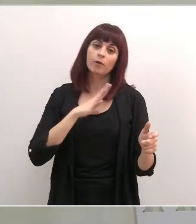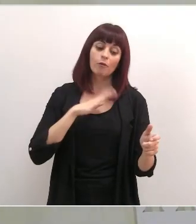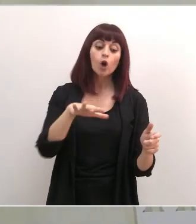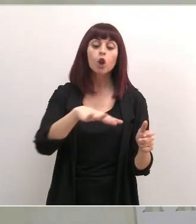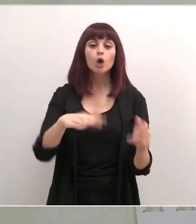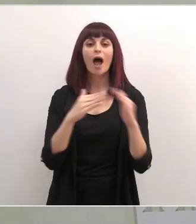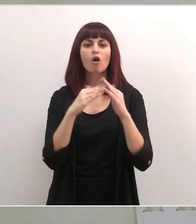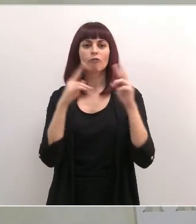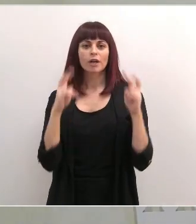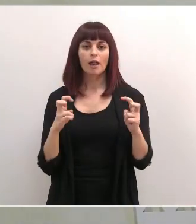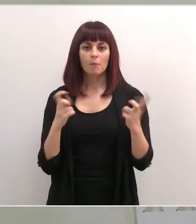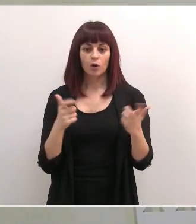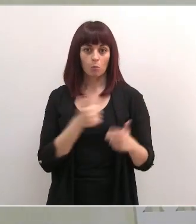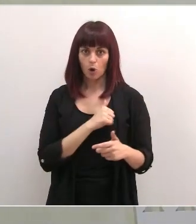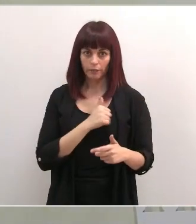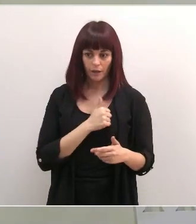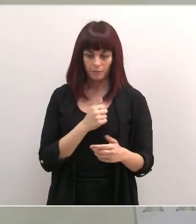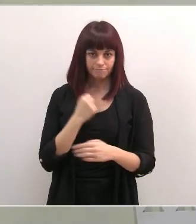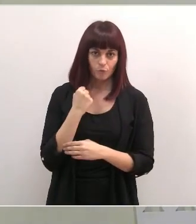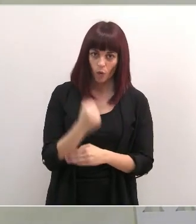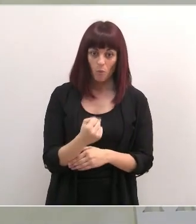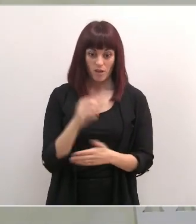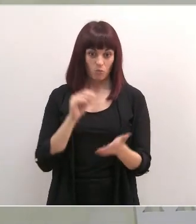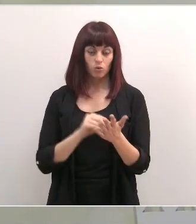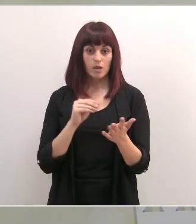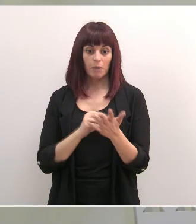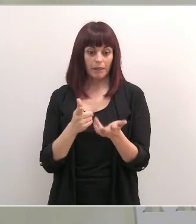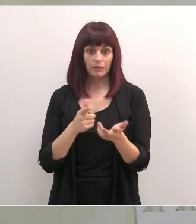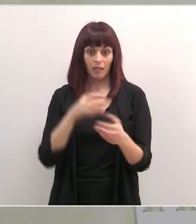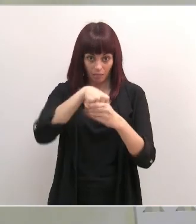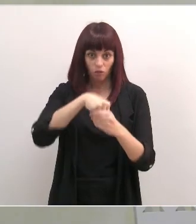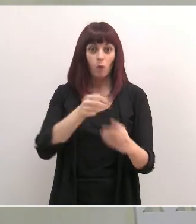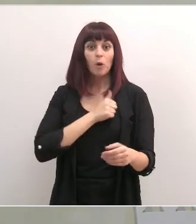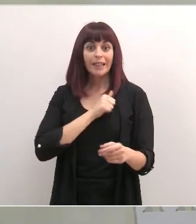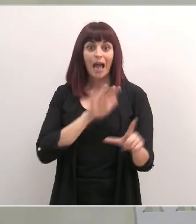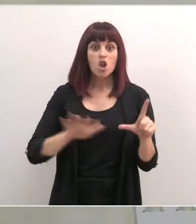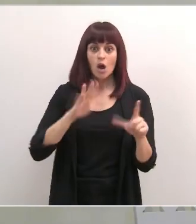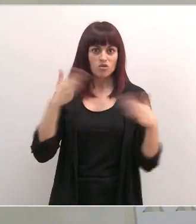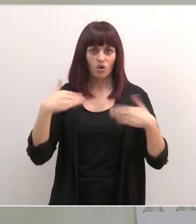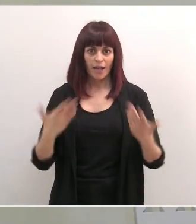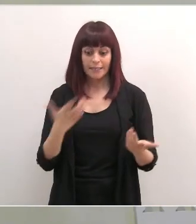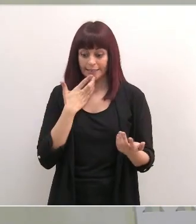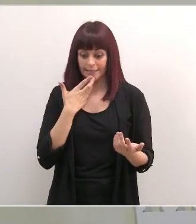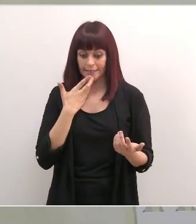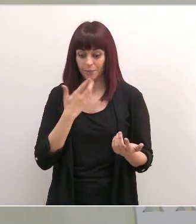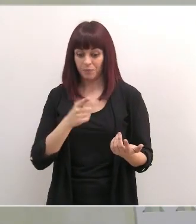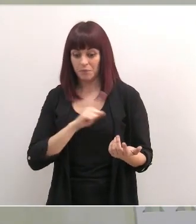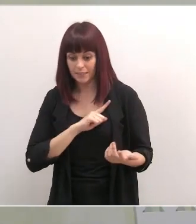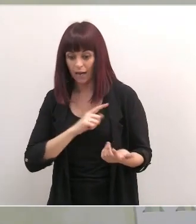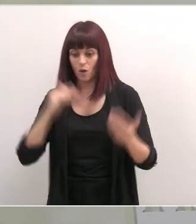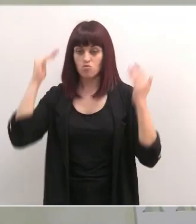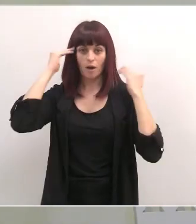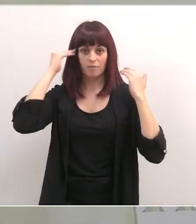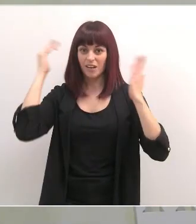pero claro, no tenemos ni a la policía, a veces son municipios que no tienen policía local Y si tampoco tenemos los cuerpos y fuerzas de seguridad del